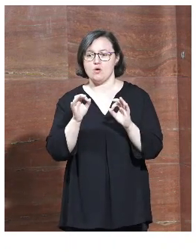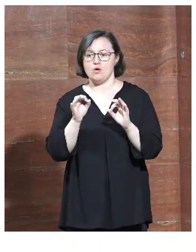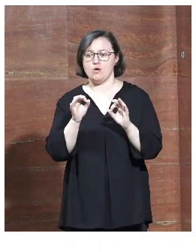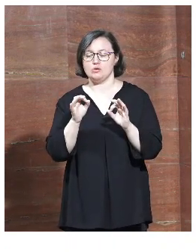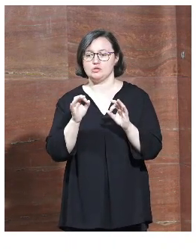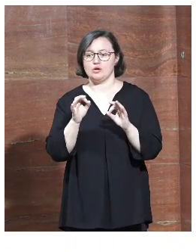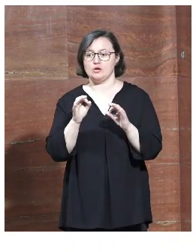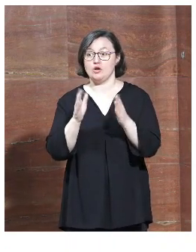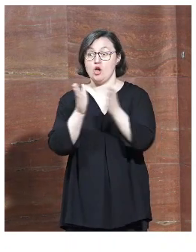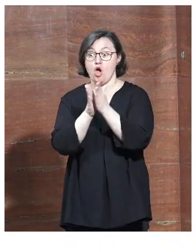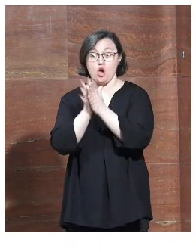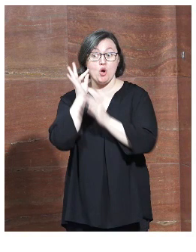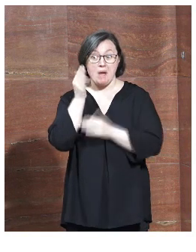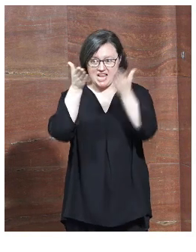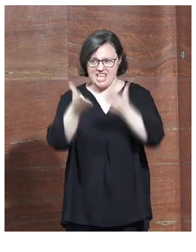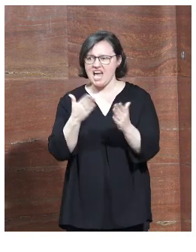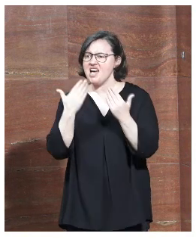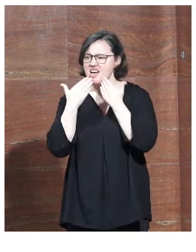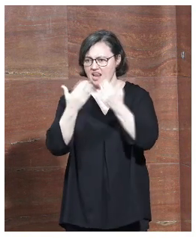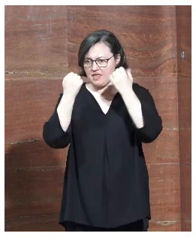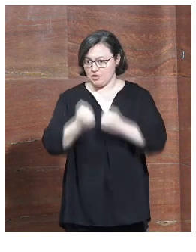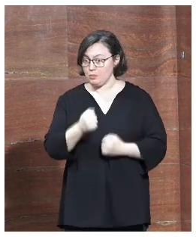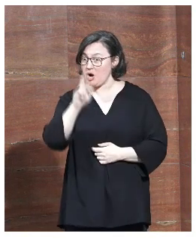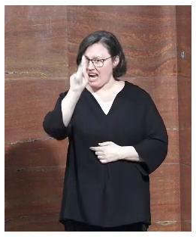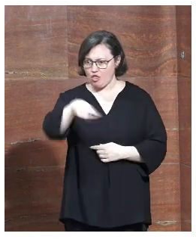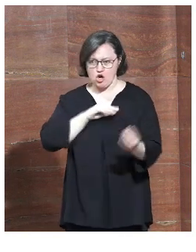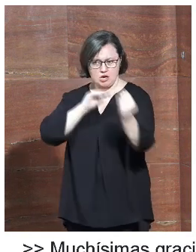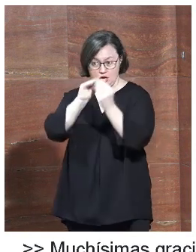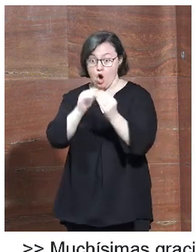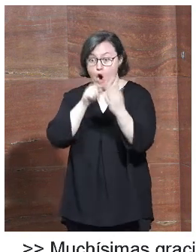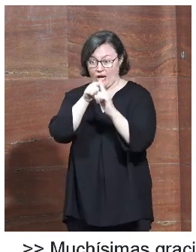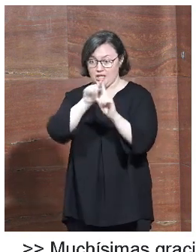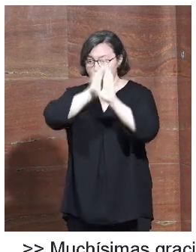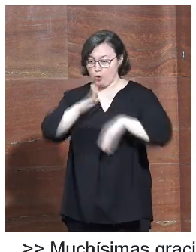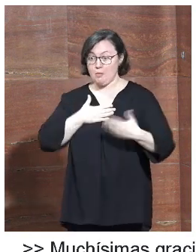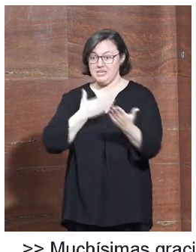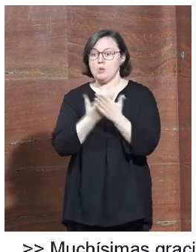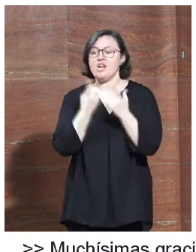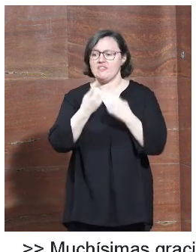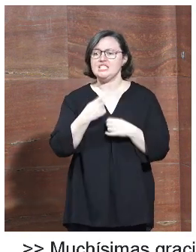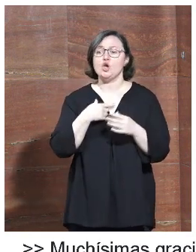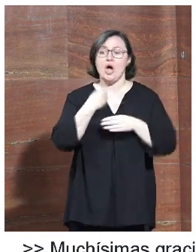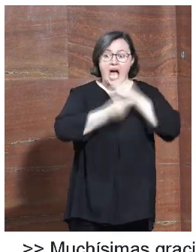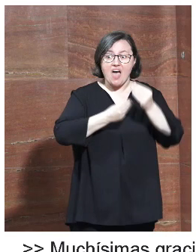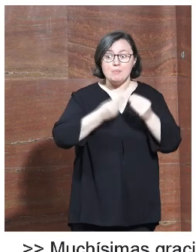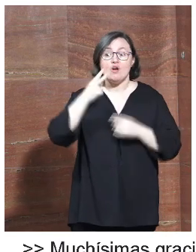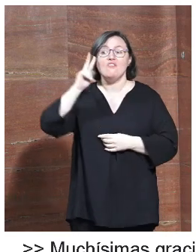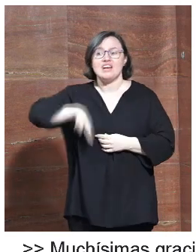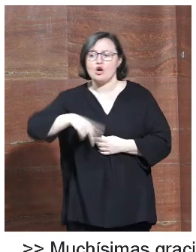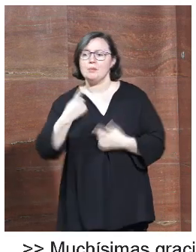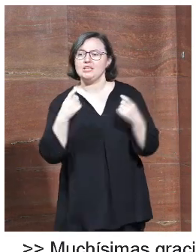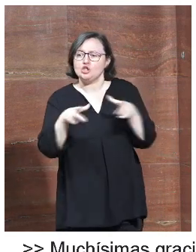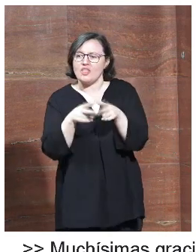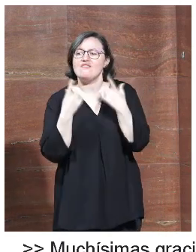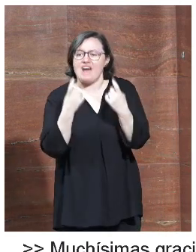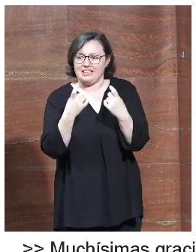eso hablamos de reconocimiento jurídico, la comunicación aumentativa, que, a ver, luego tiene que ir de la mano del reconocimiento social y luego, en